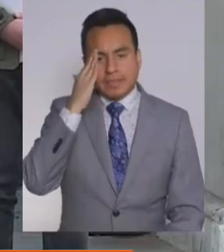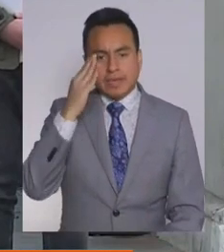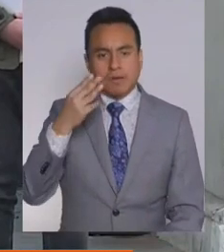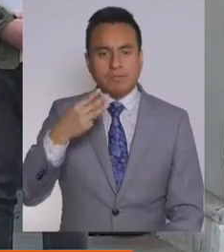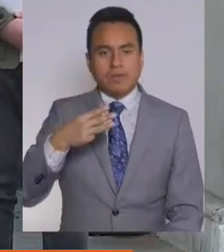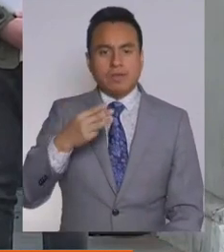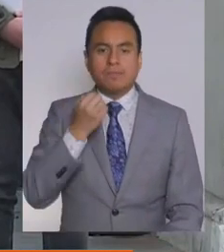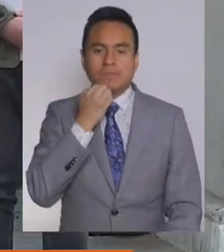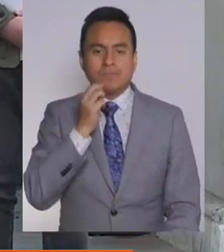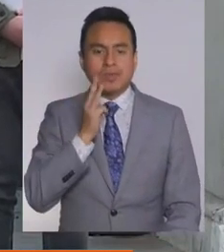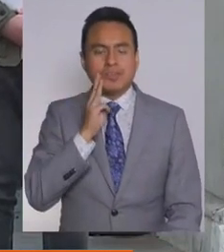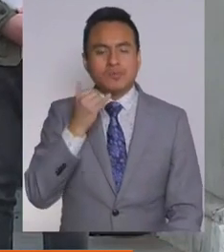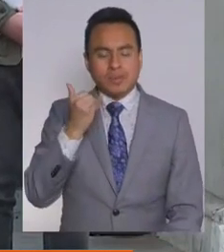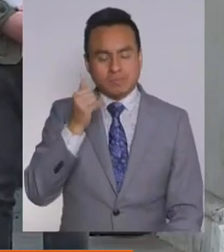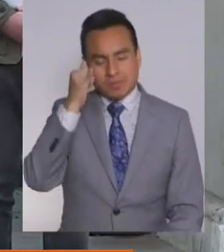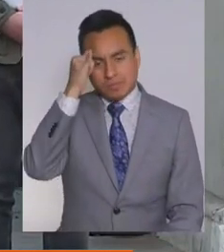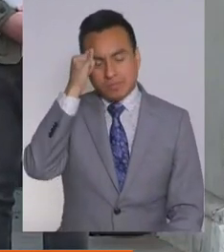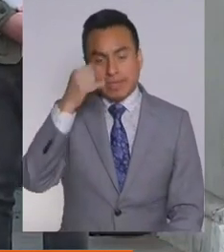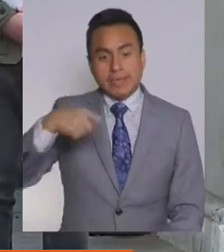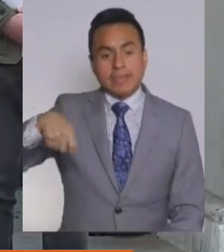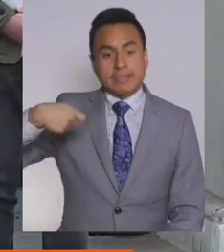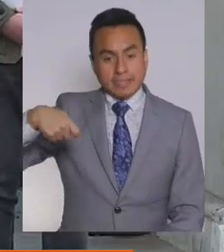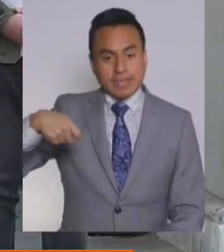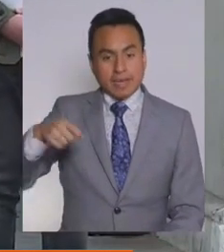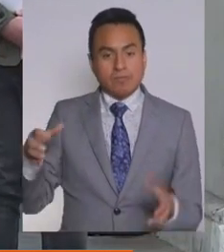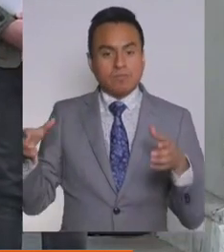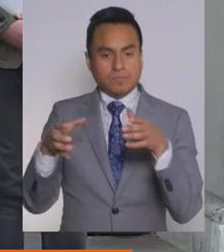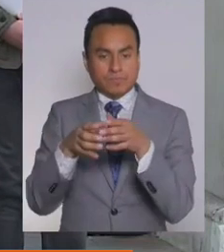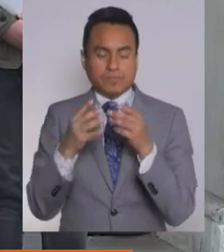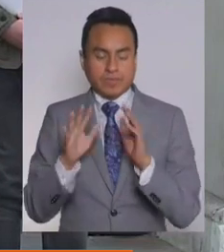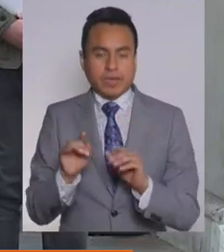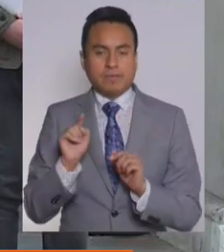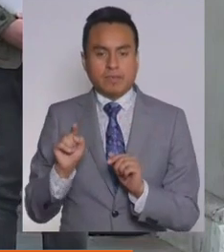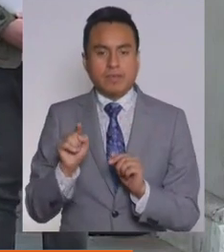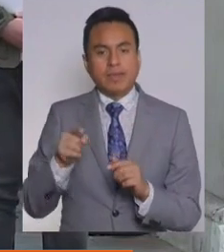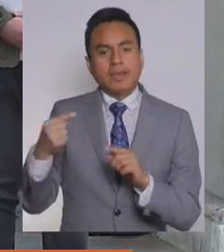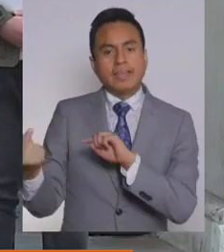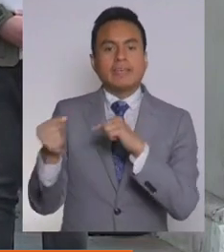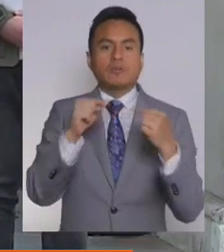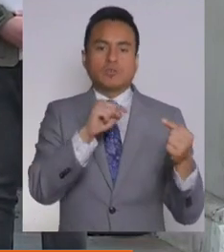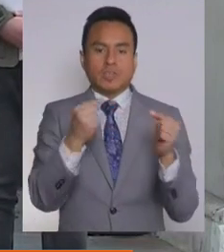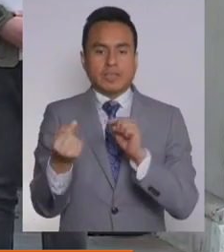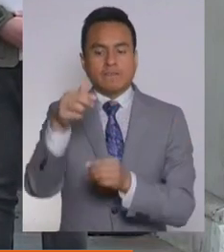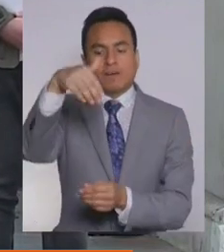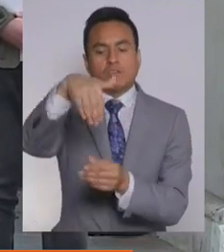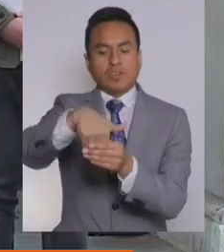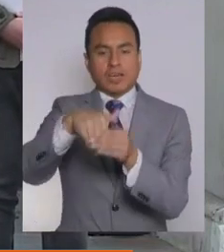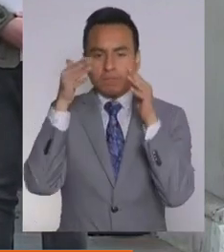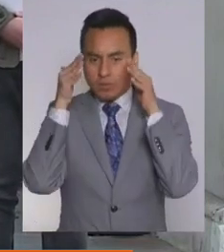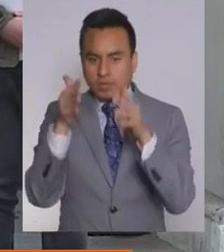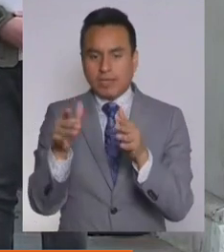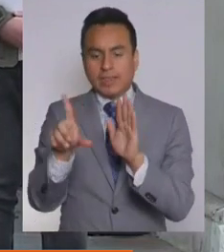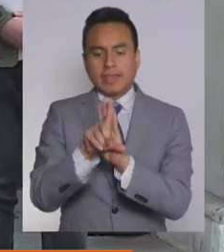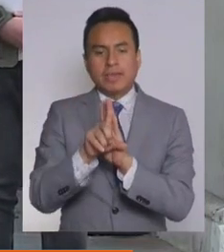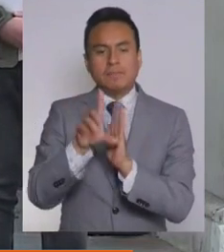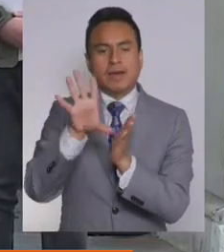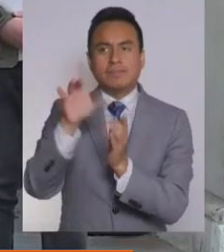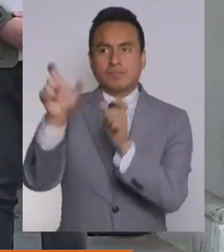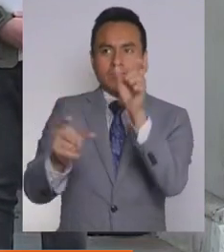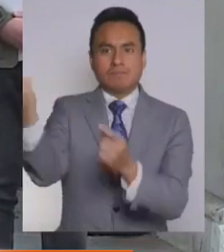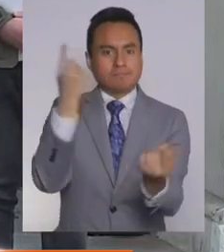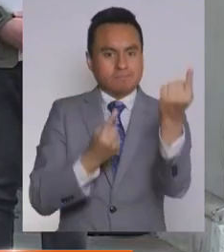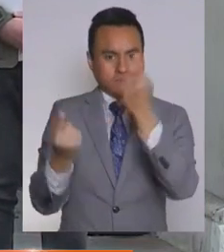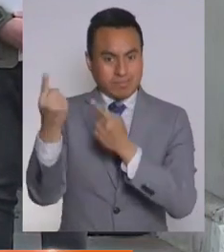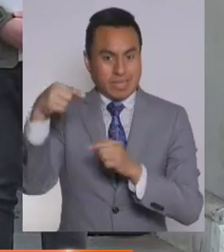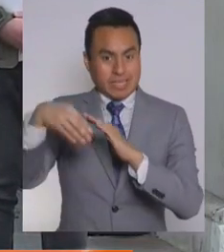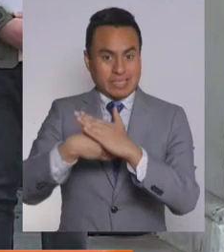miércoles y jueves, perdón, en el Senado ya se va a discutir y se va a votar en particular lo que es la ley de migración.